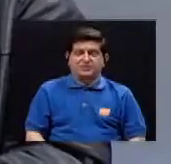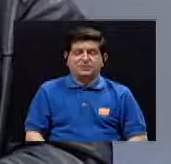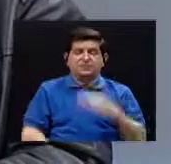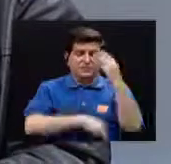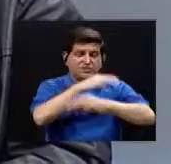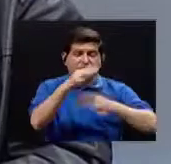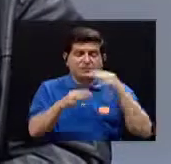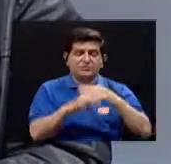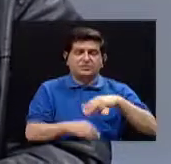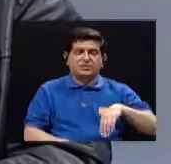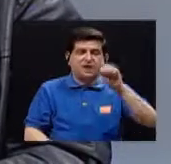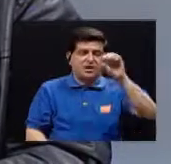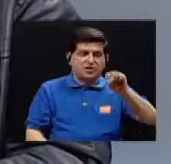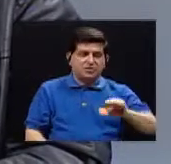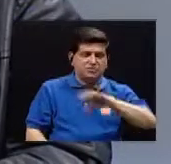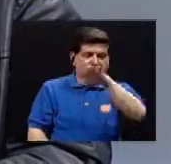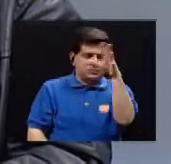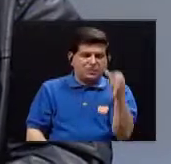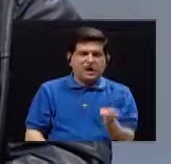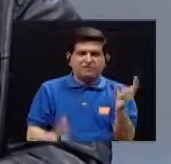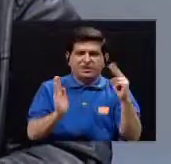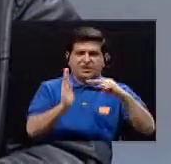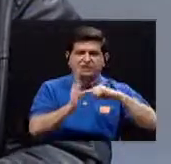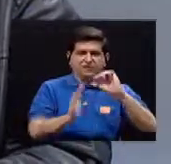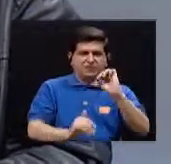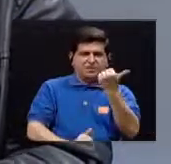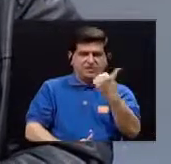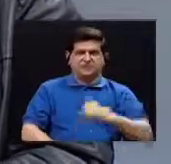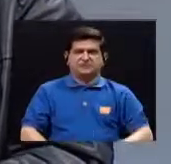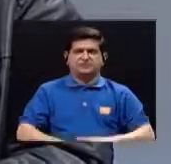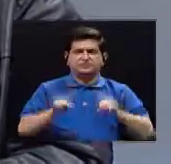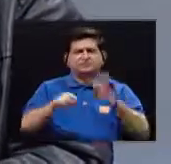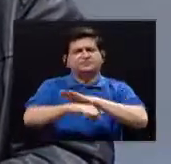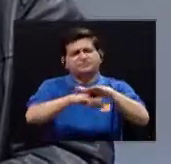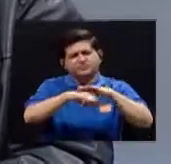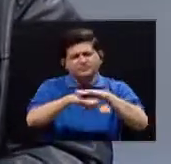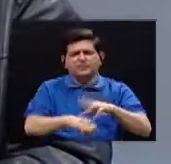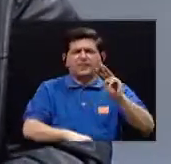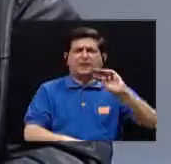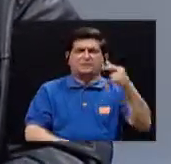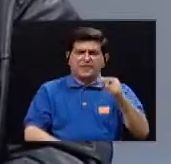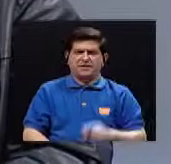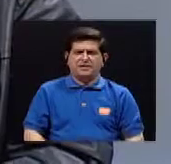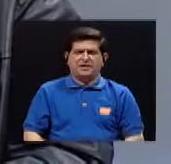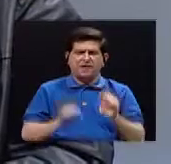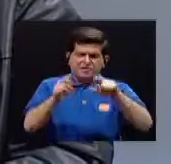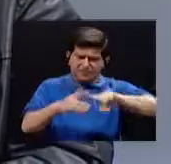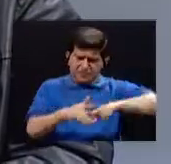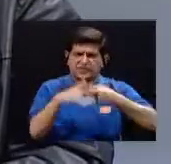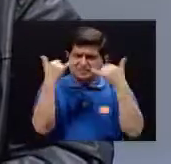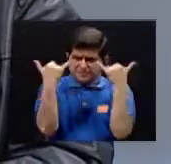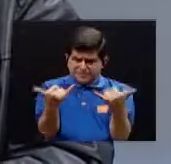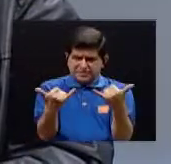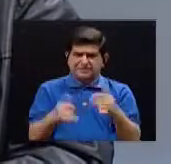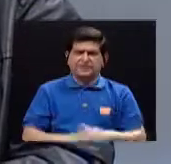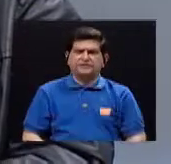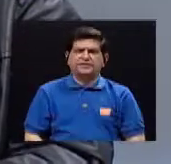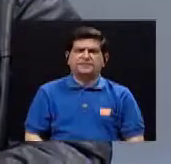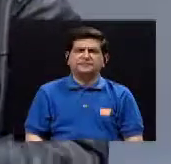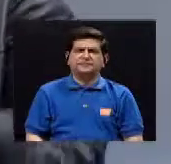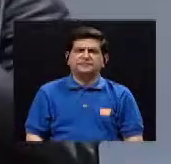para el mundial de sudáfrica-2010 pero por favor miguel podríamos comenzar